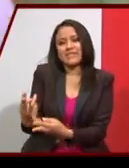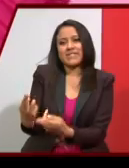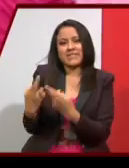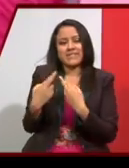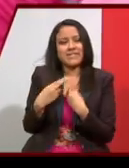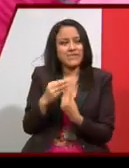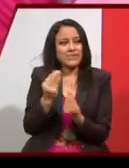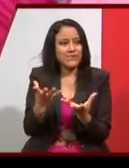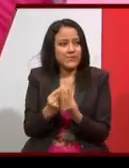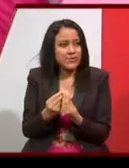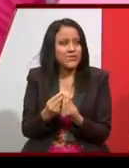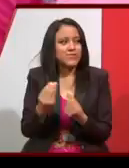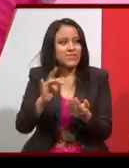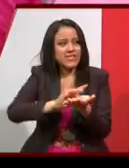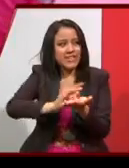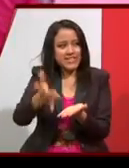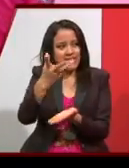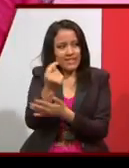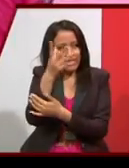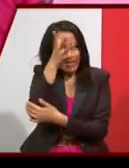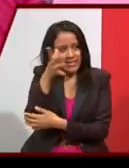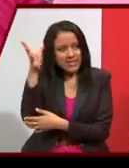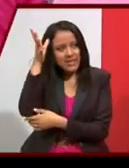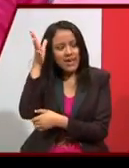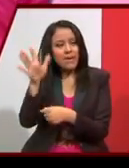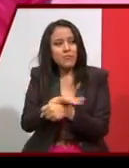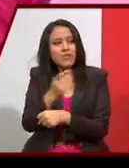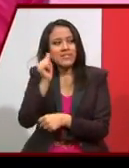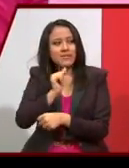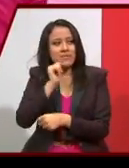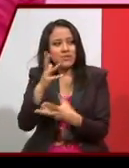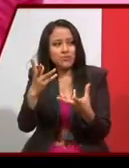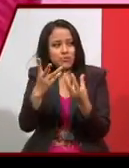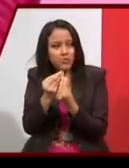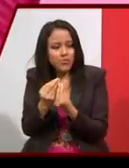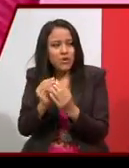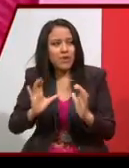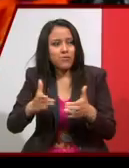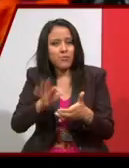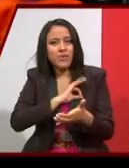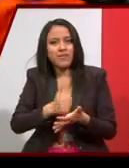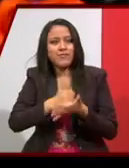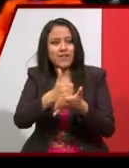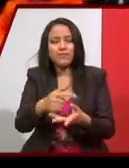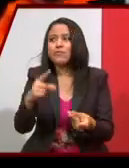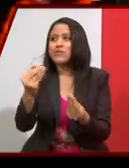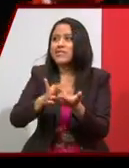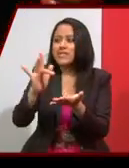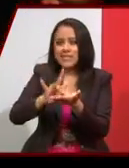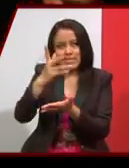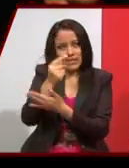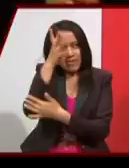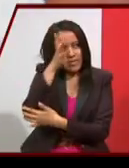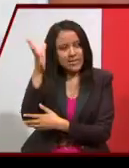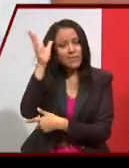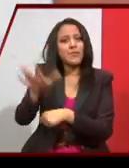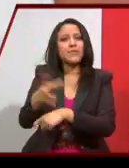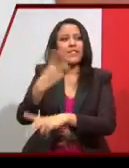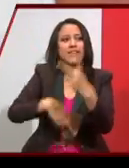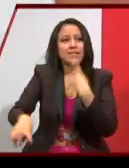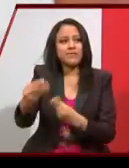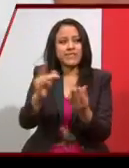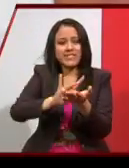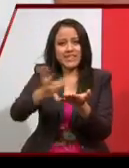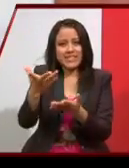nosotros. Escámate, TV Azteca, de esto en la planeta, comunidad tuya. Gracias, TV Azteca, por llegar hasta acá.